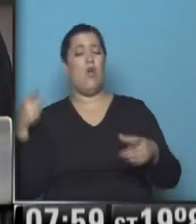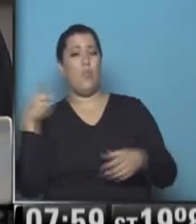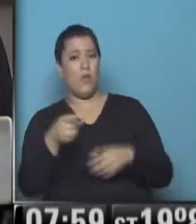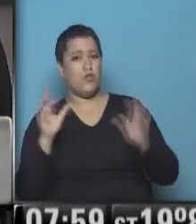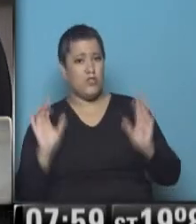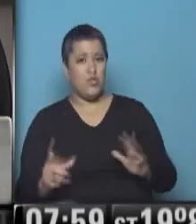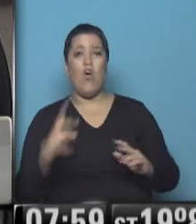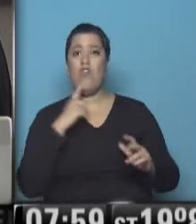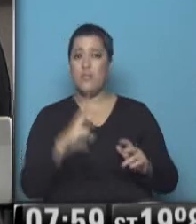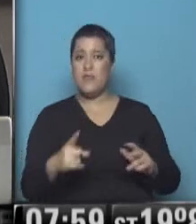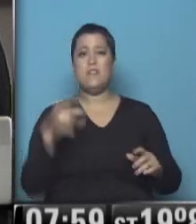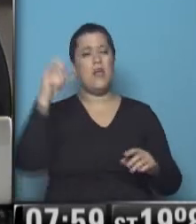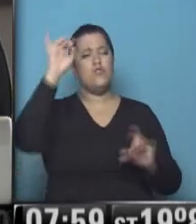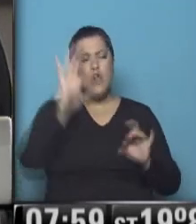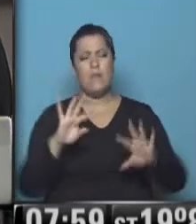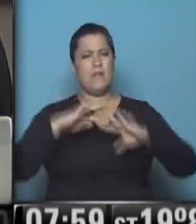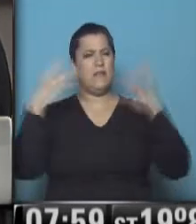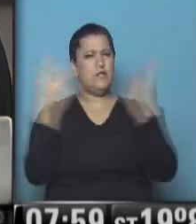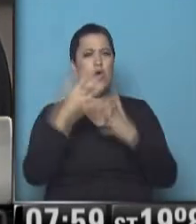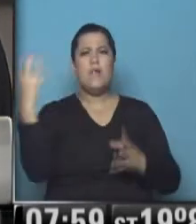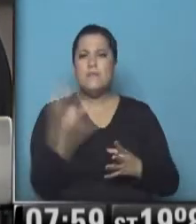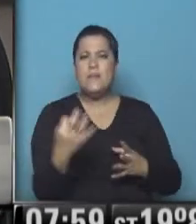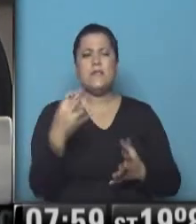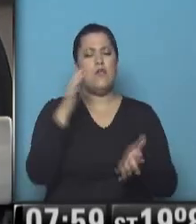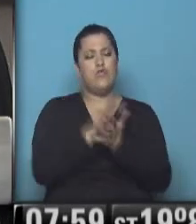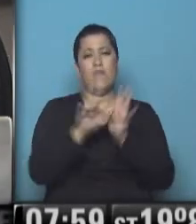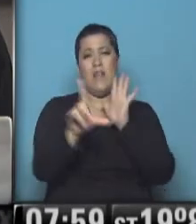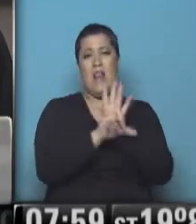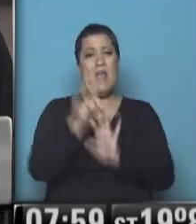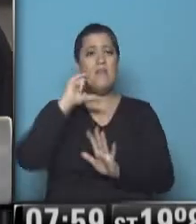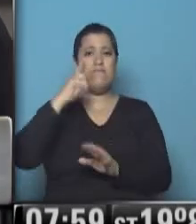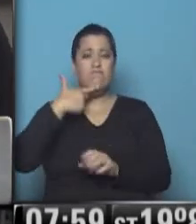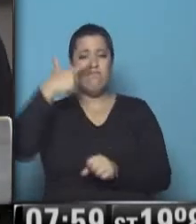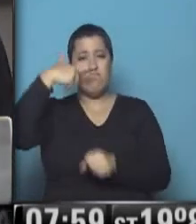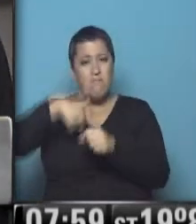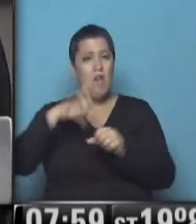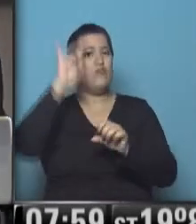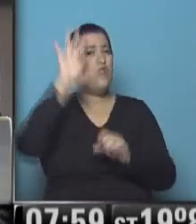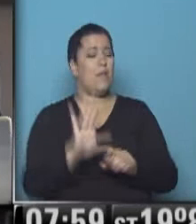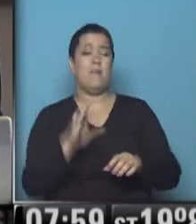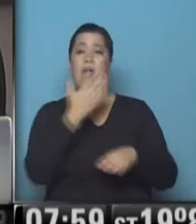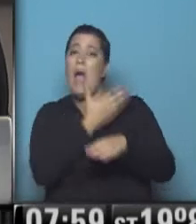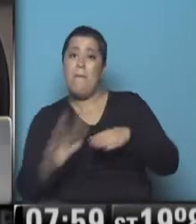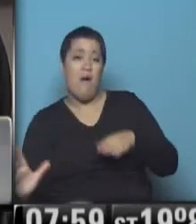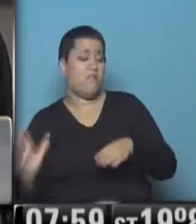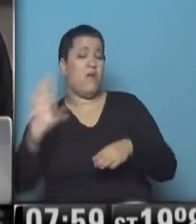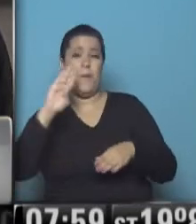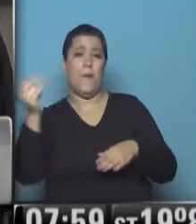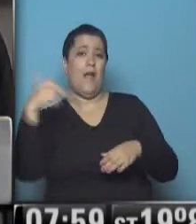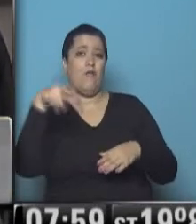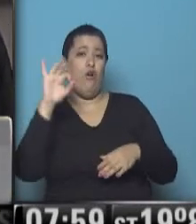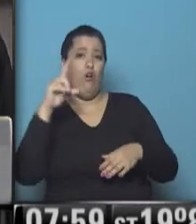especial para tratar de hidrocarburos únicamente el tema a discutir iba a ser hidrocarburos el tema de alejandro vanoli quedará para